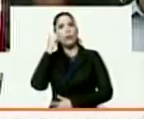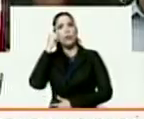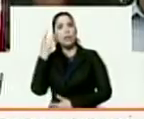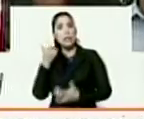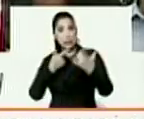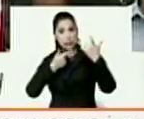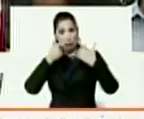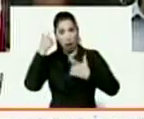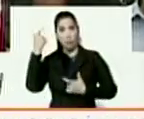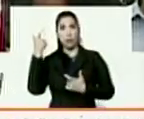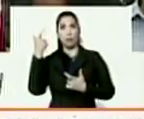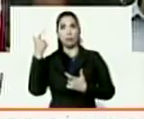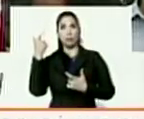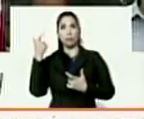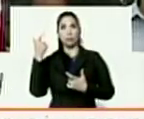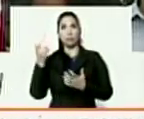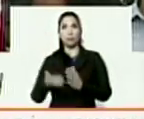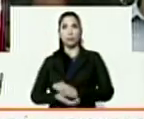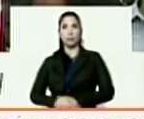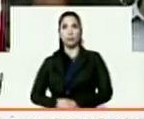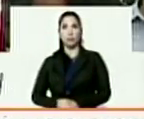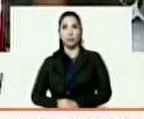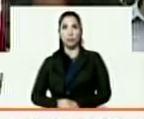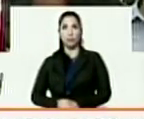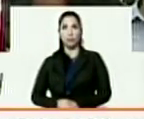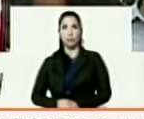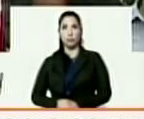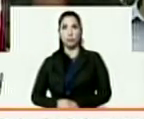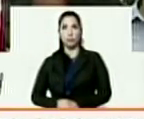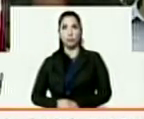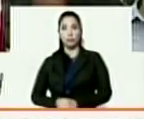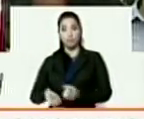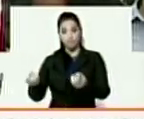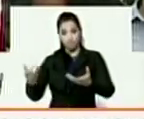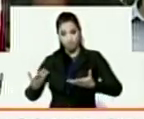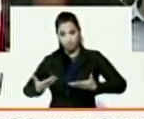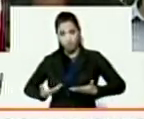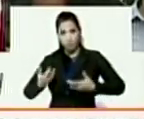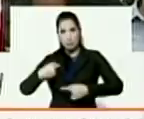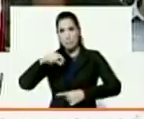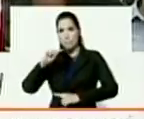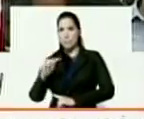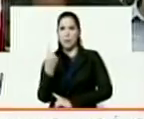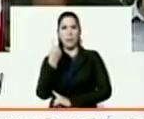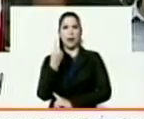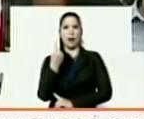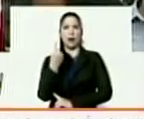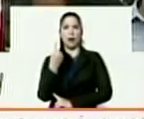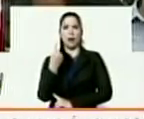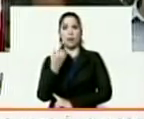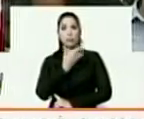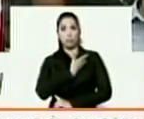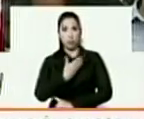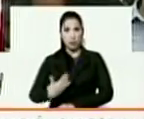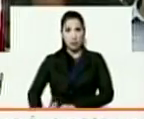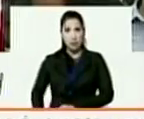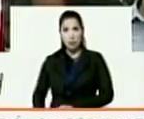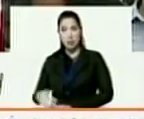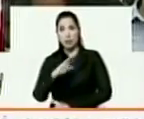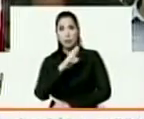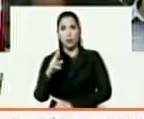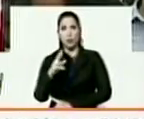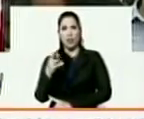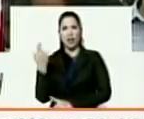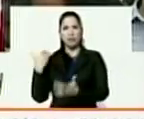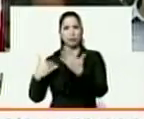recibió por primera vez la presidencia de la república- ella aquel juramento